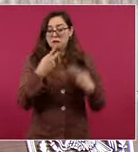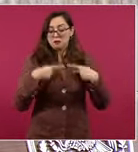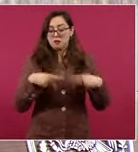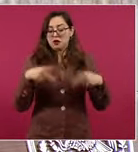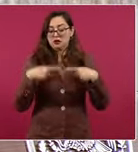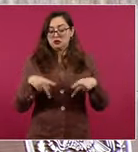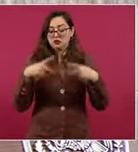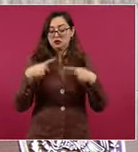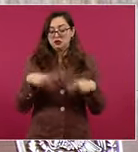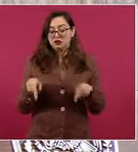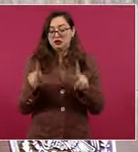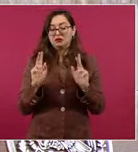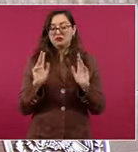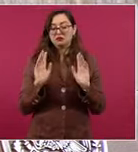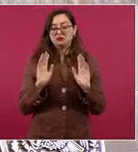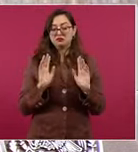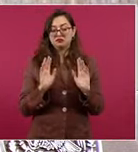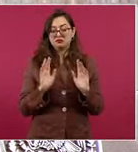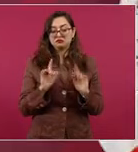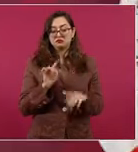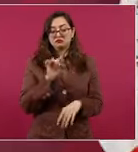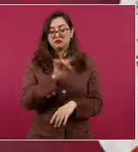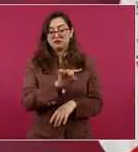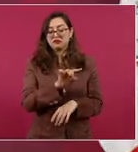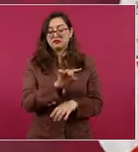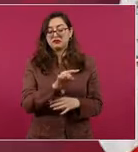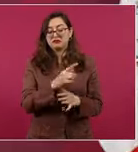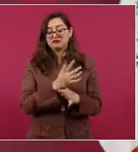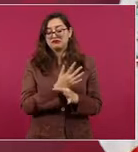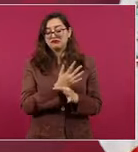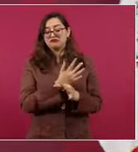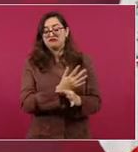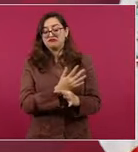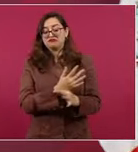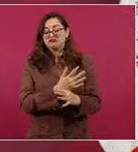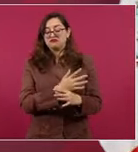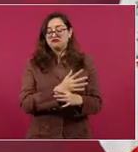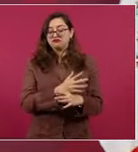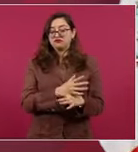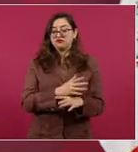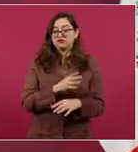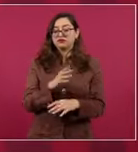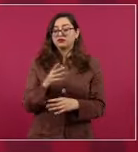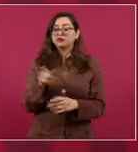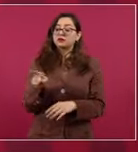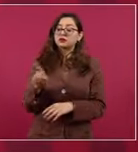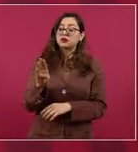por el fallecimiento de Miguel Barbosa,